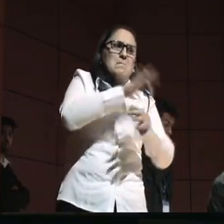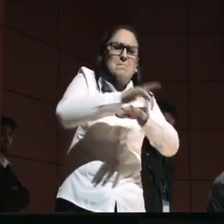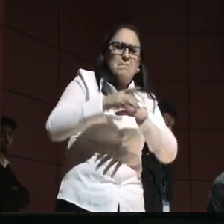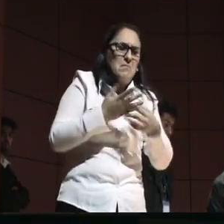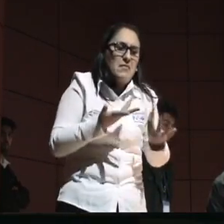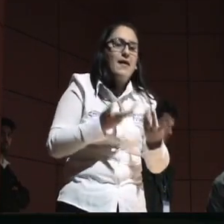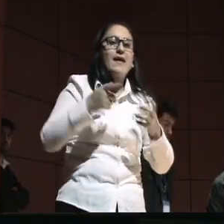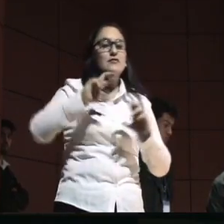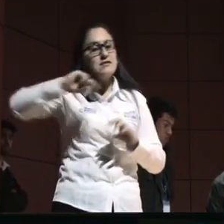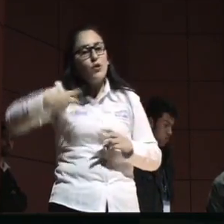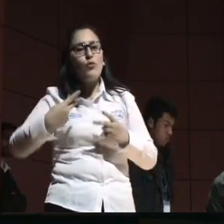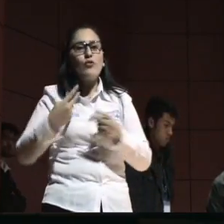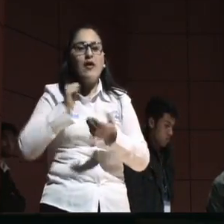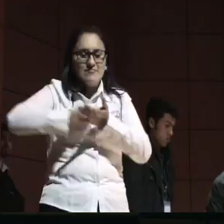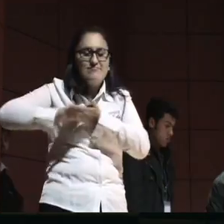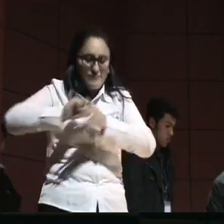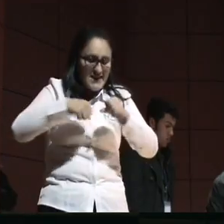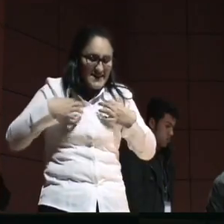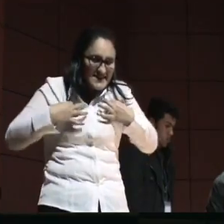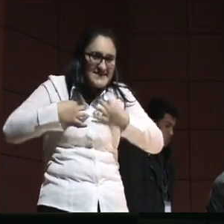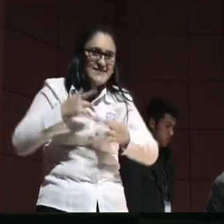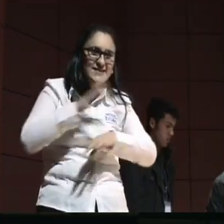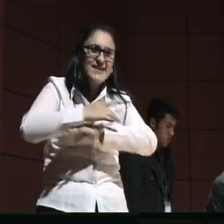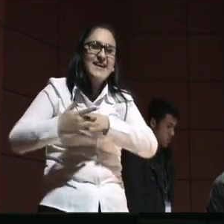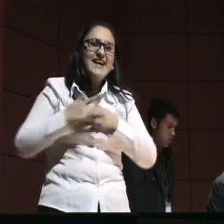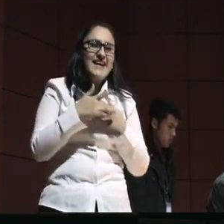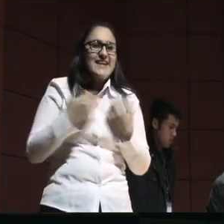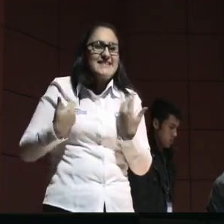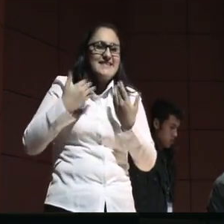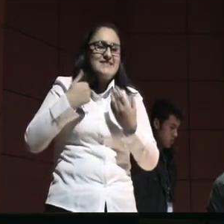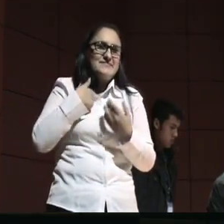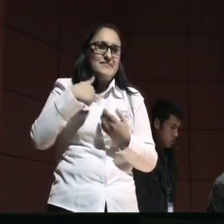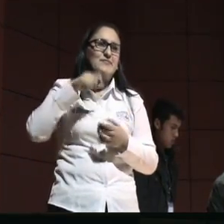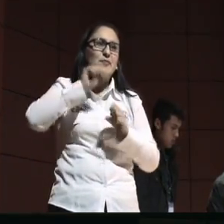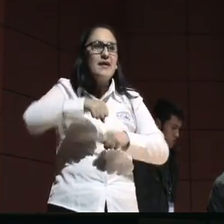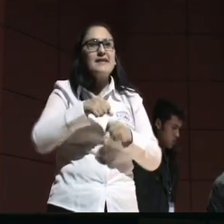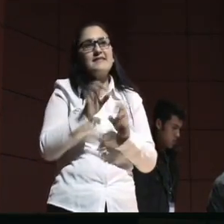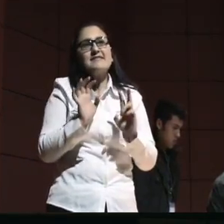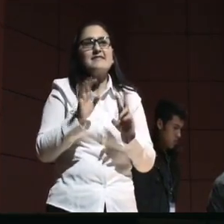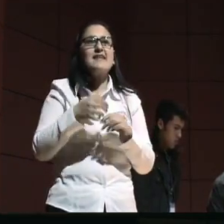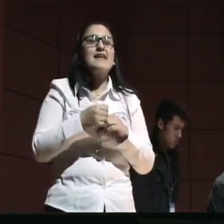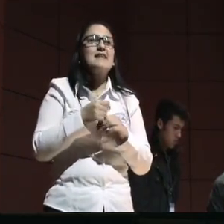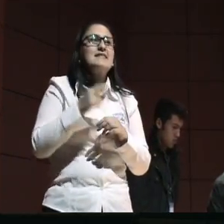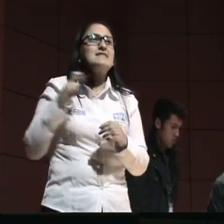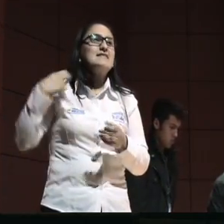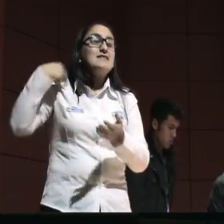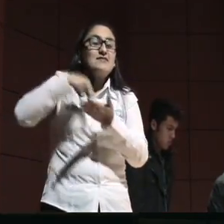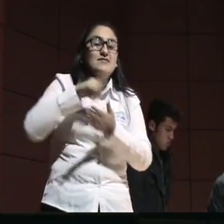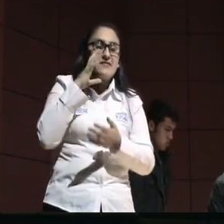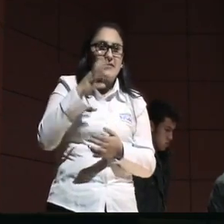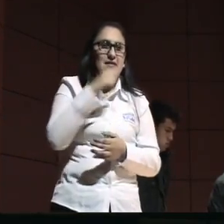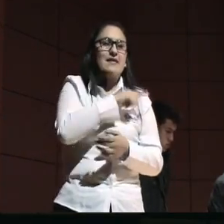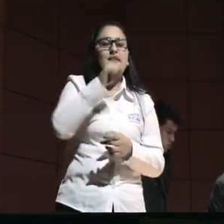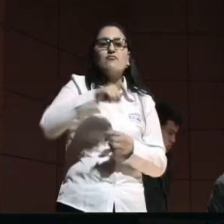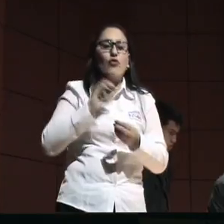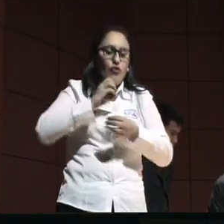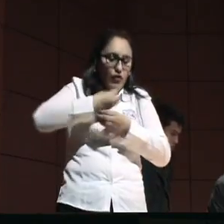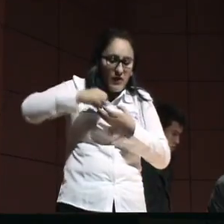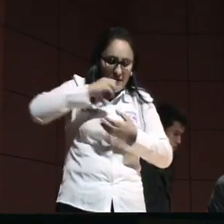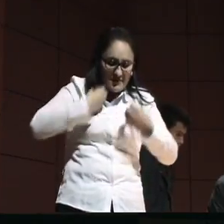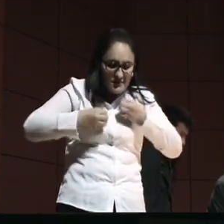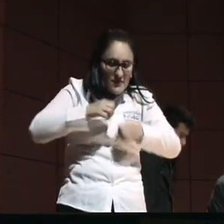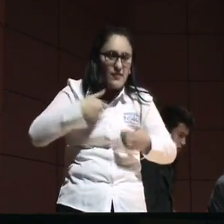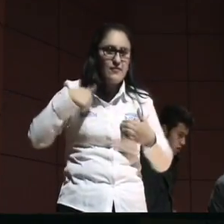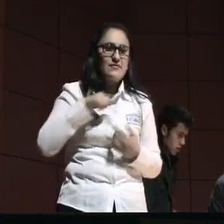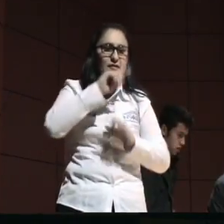y el segundo es materia pura que nos permite estar en el mundo. Según Liuba Kogan, es un organismo concreto que nos